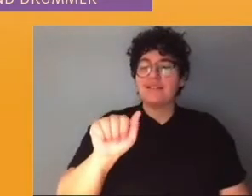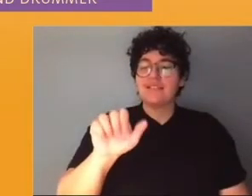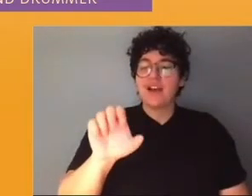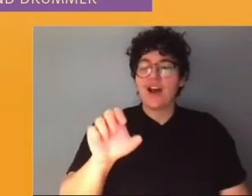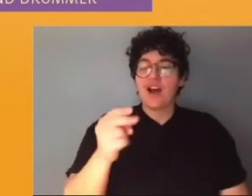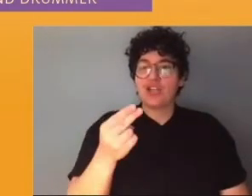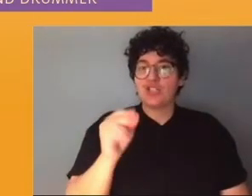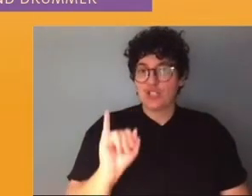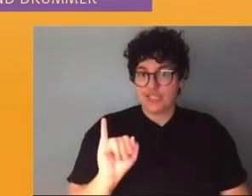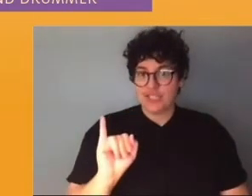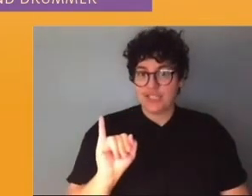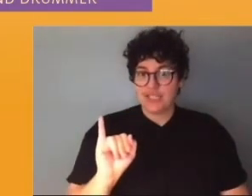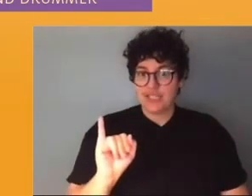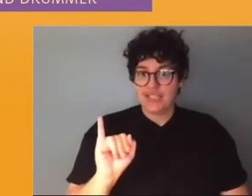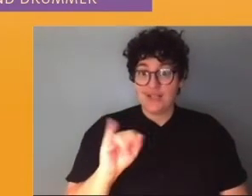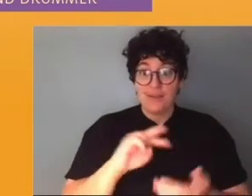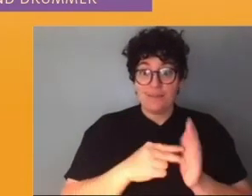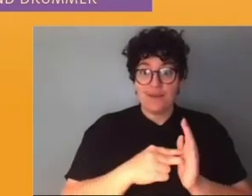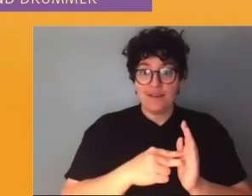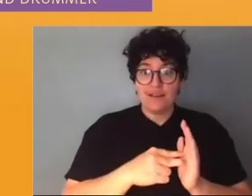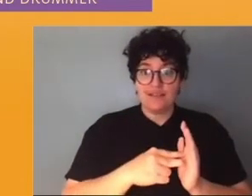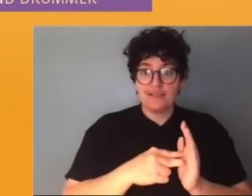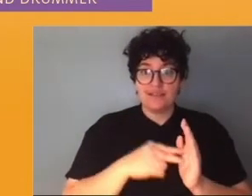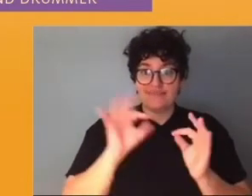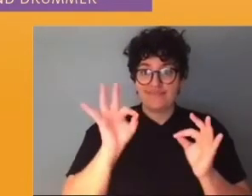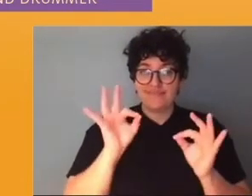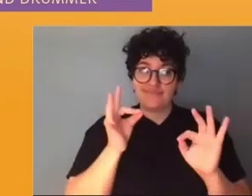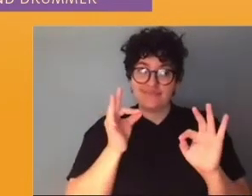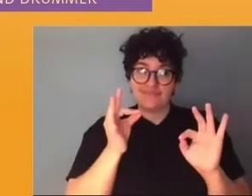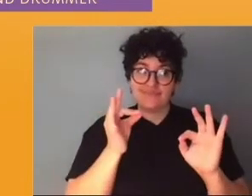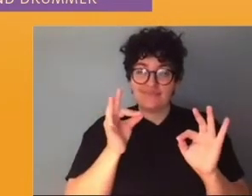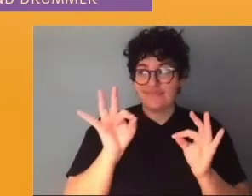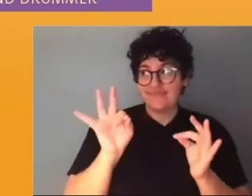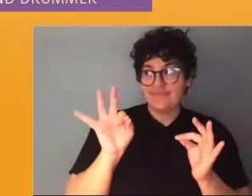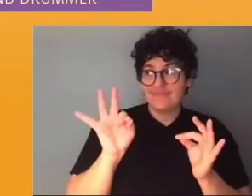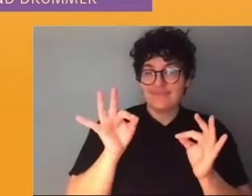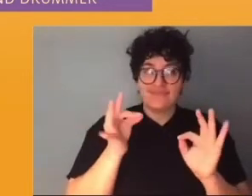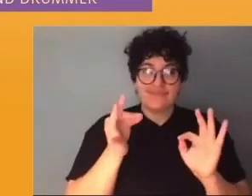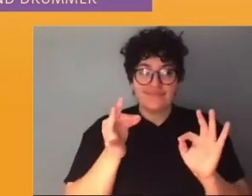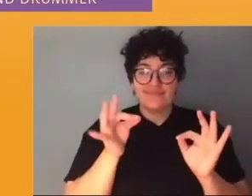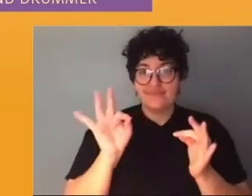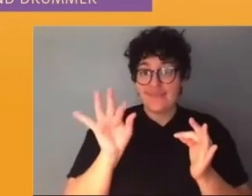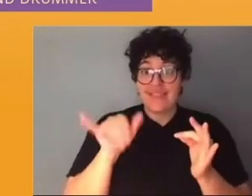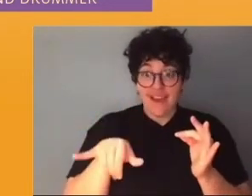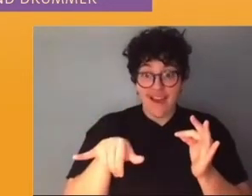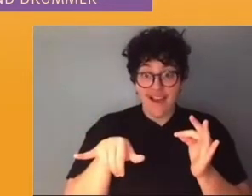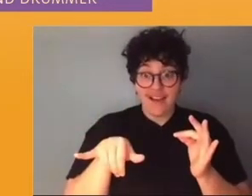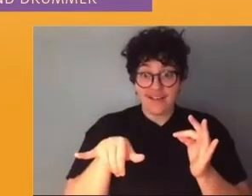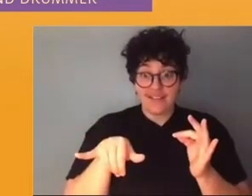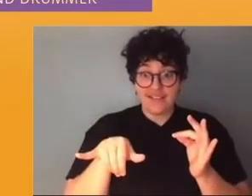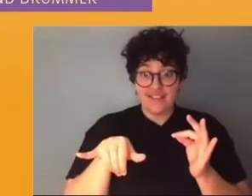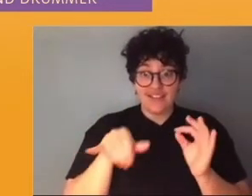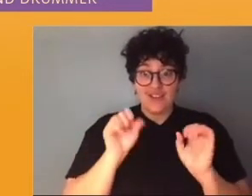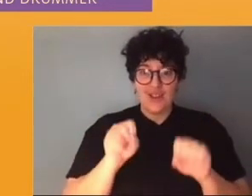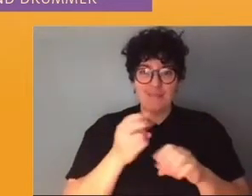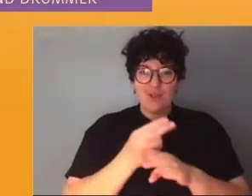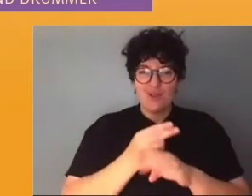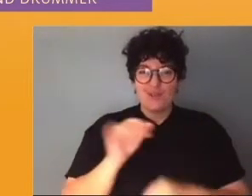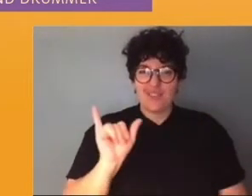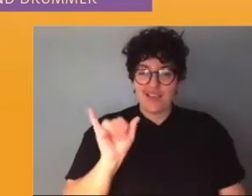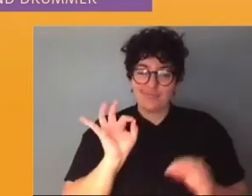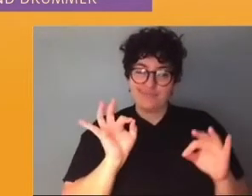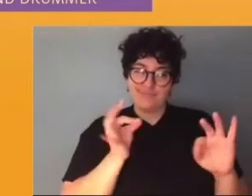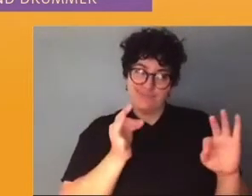una mirada hacia la derecha o la izquierda, que se puede usar para darle como un